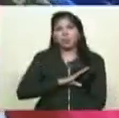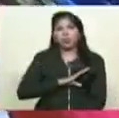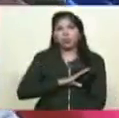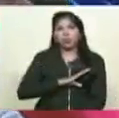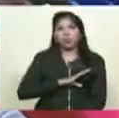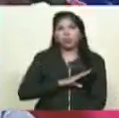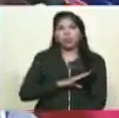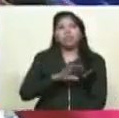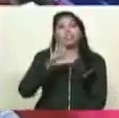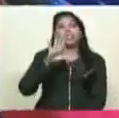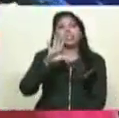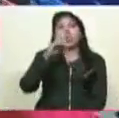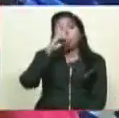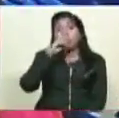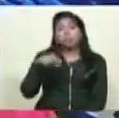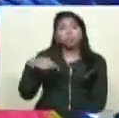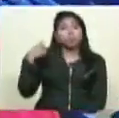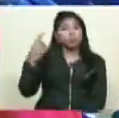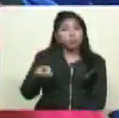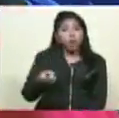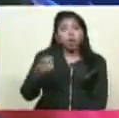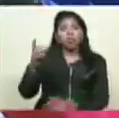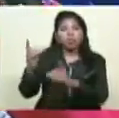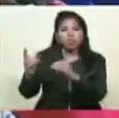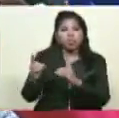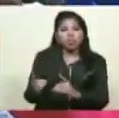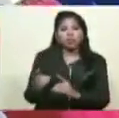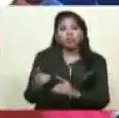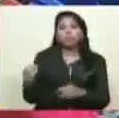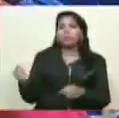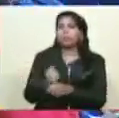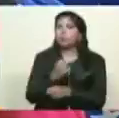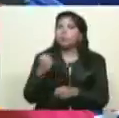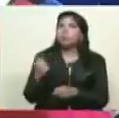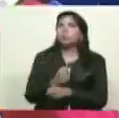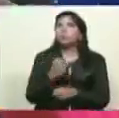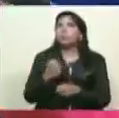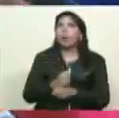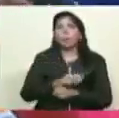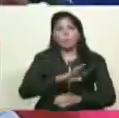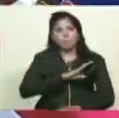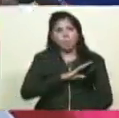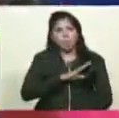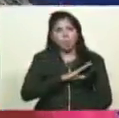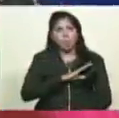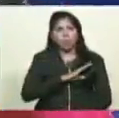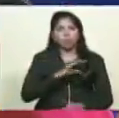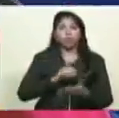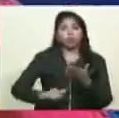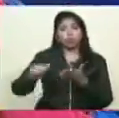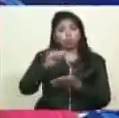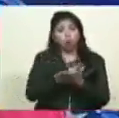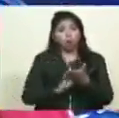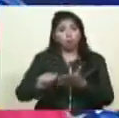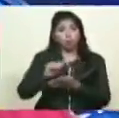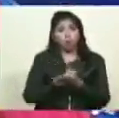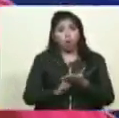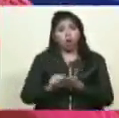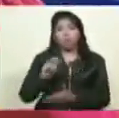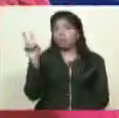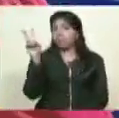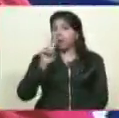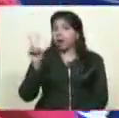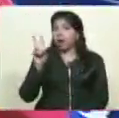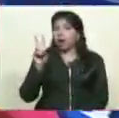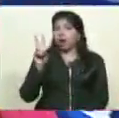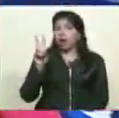después decidimos, la clase trabajadora, creándole nuestro propio software criollo, porque no,